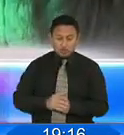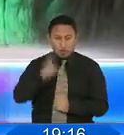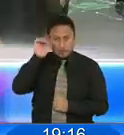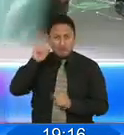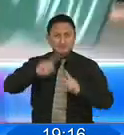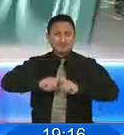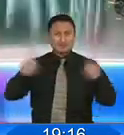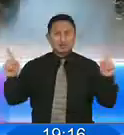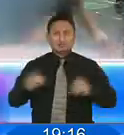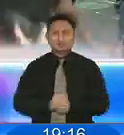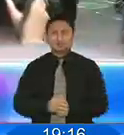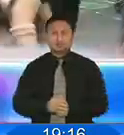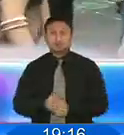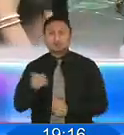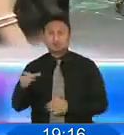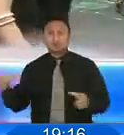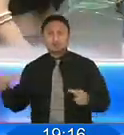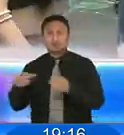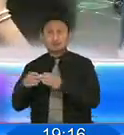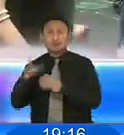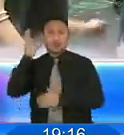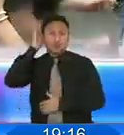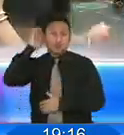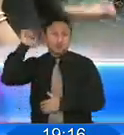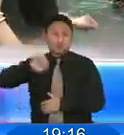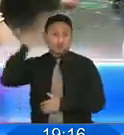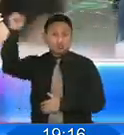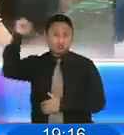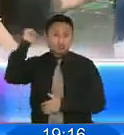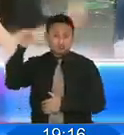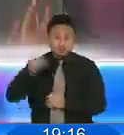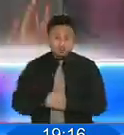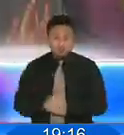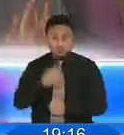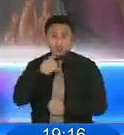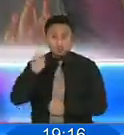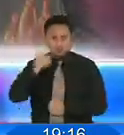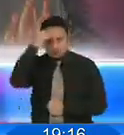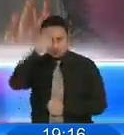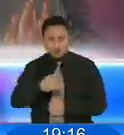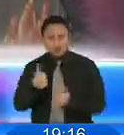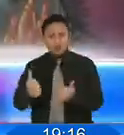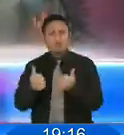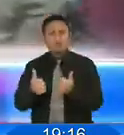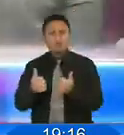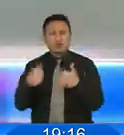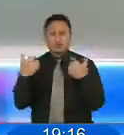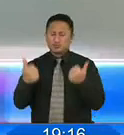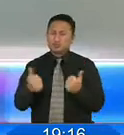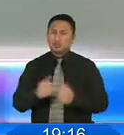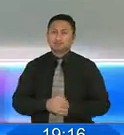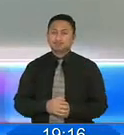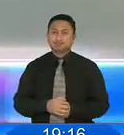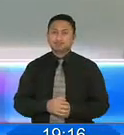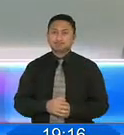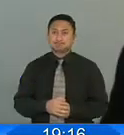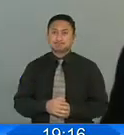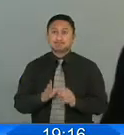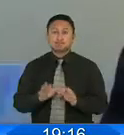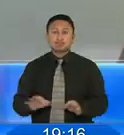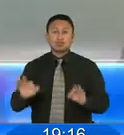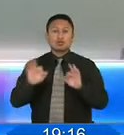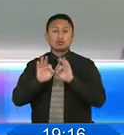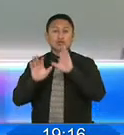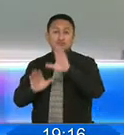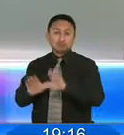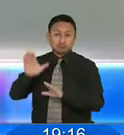varias. Activistas en defensa de los derechos de las mujeres ratifican la decisión como histórica. Es un paso muy importante para el